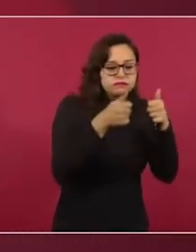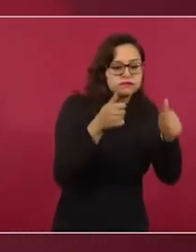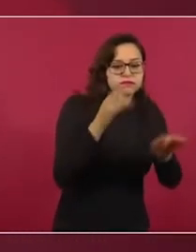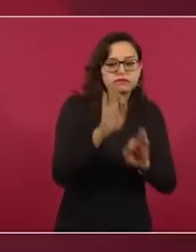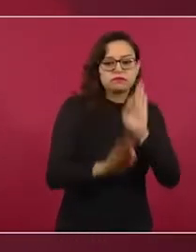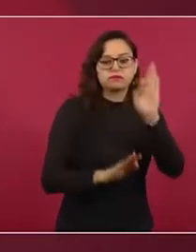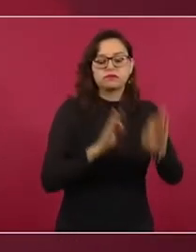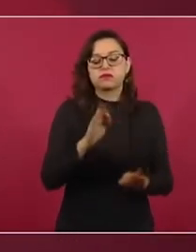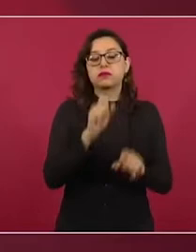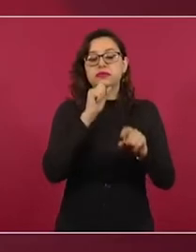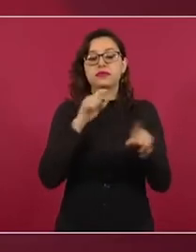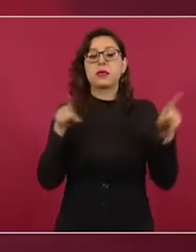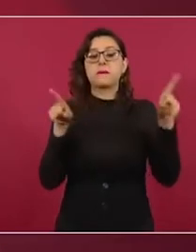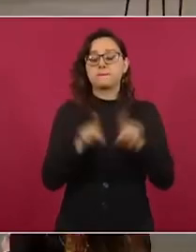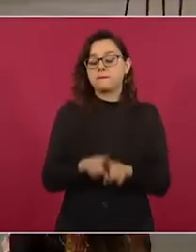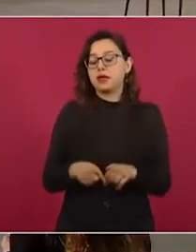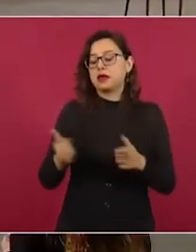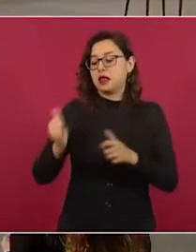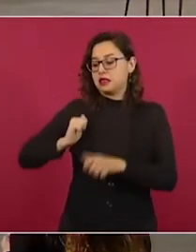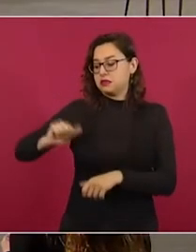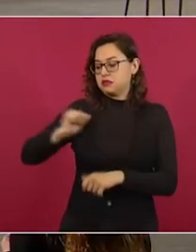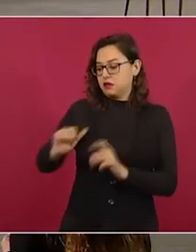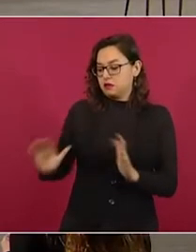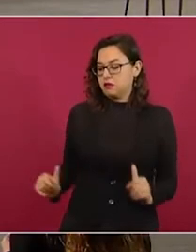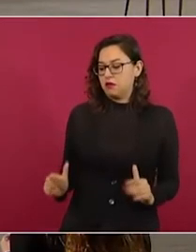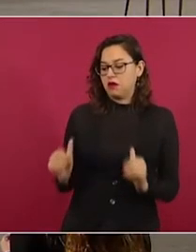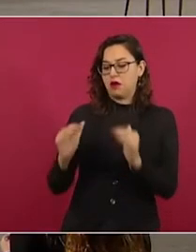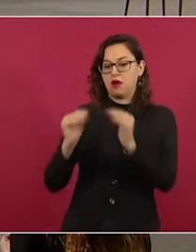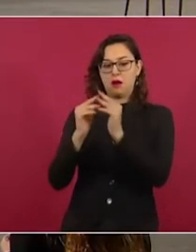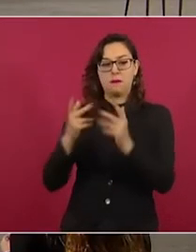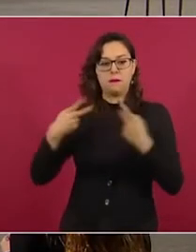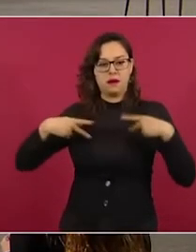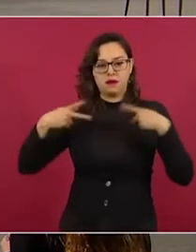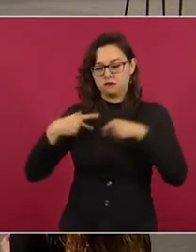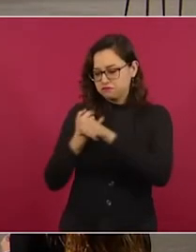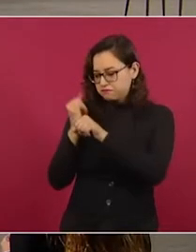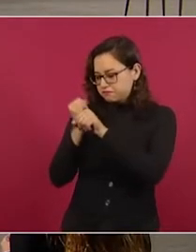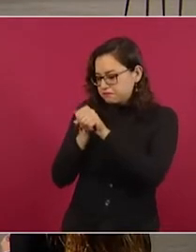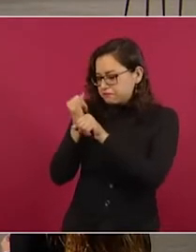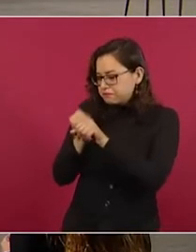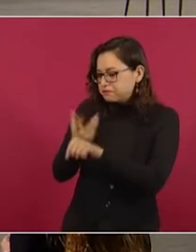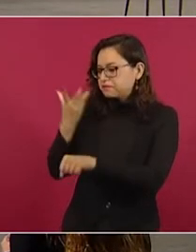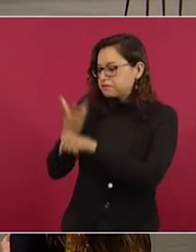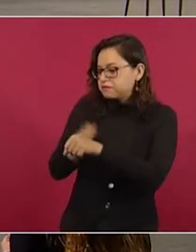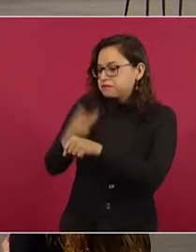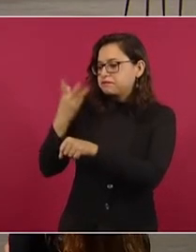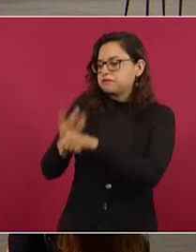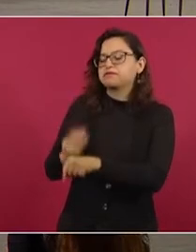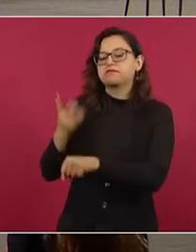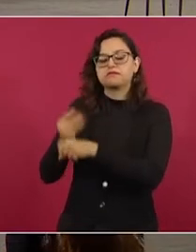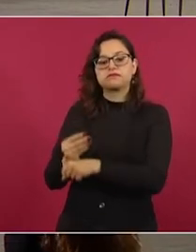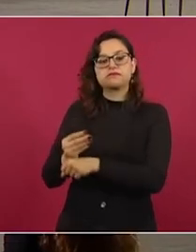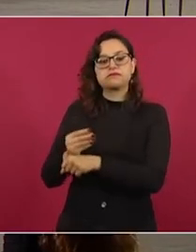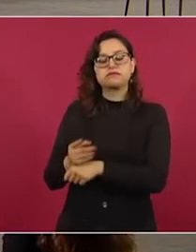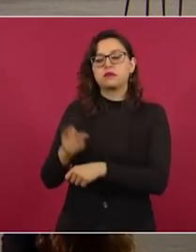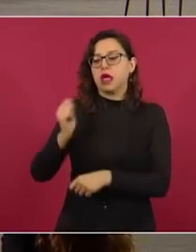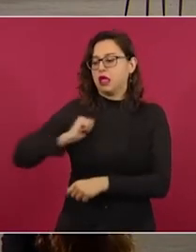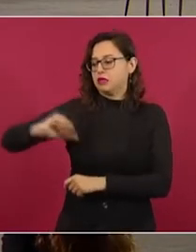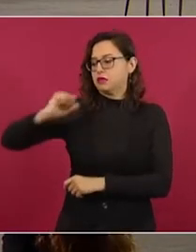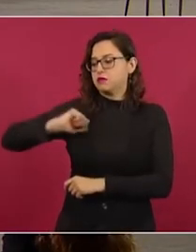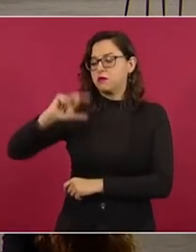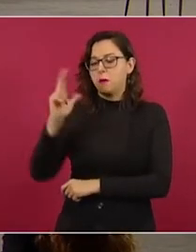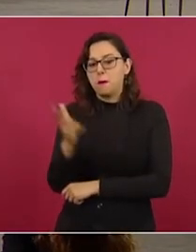292 arqueólogos, será uno de los programas más amplios de rescate y protección del